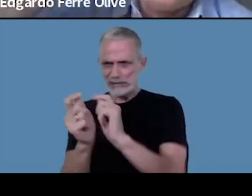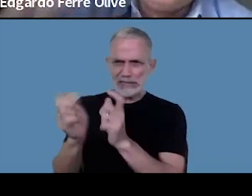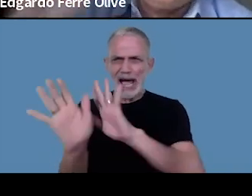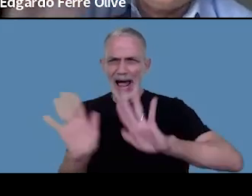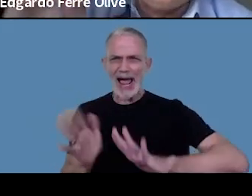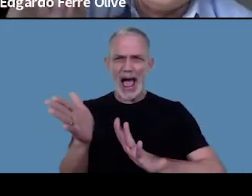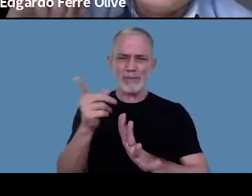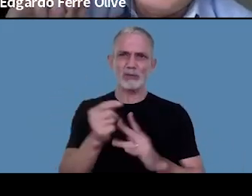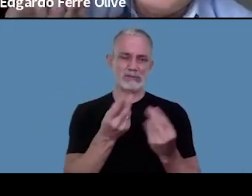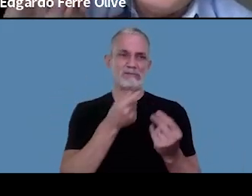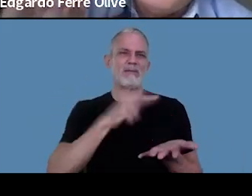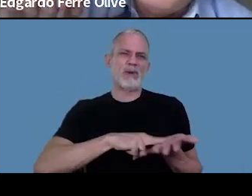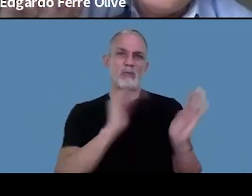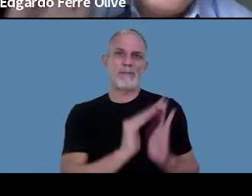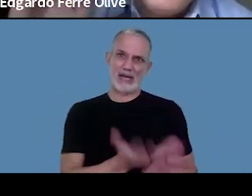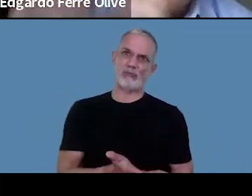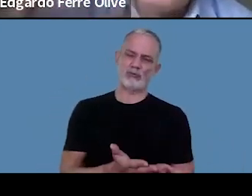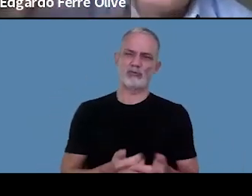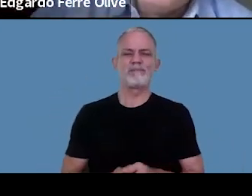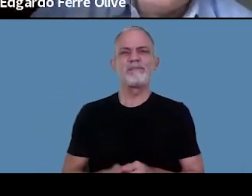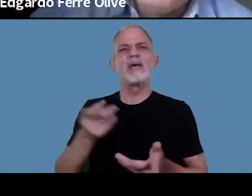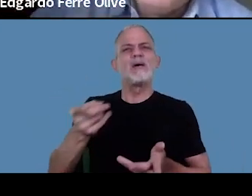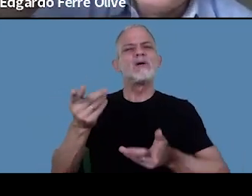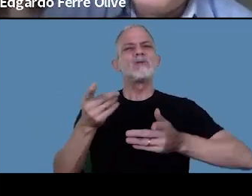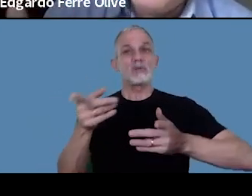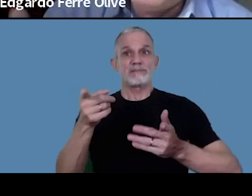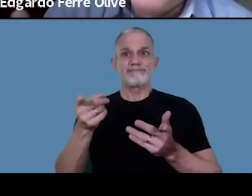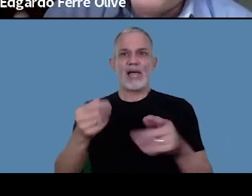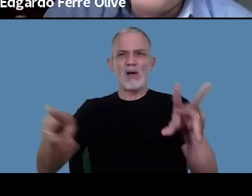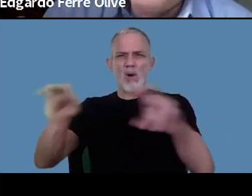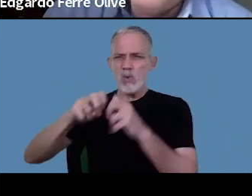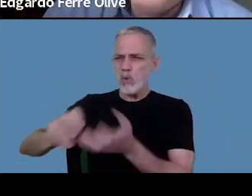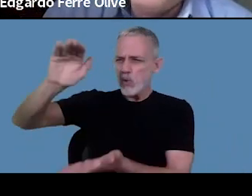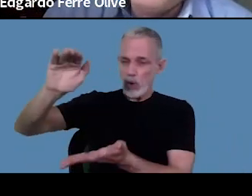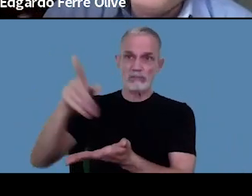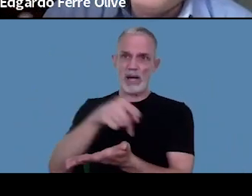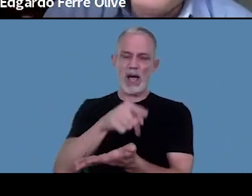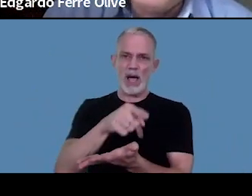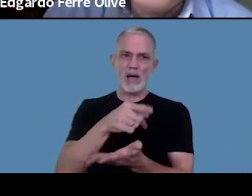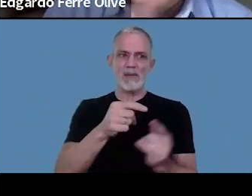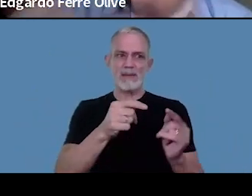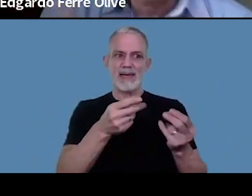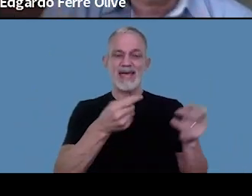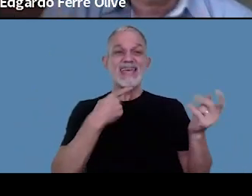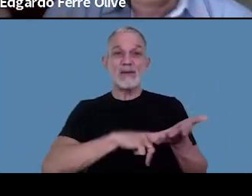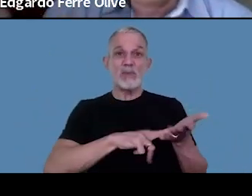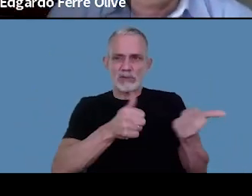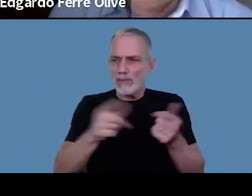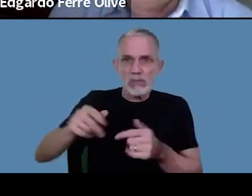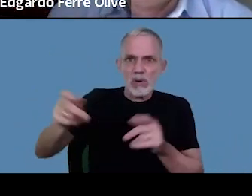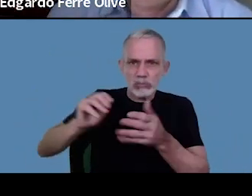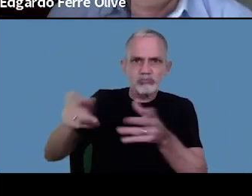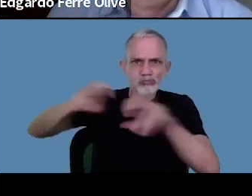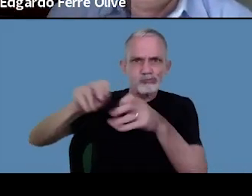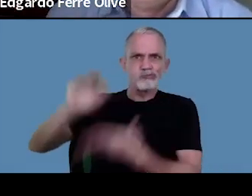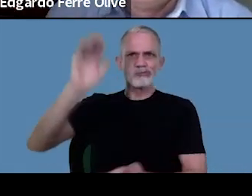momento cero de análisis una recaudación muy alta y que la llego a bajar, y eso es un éxito. Es un éxito. Esto se relaciona mucho, ¿vieron? Con el